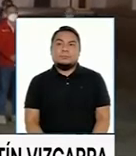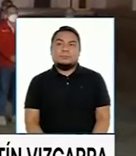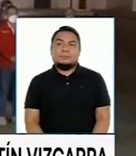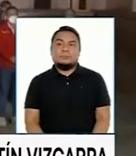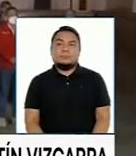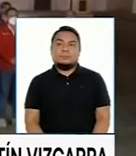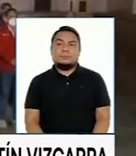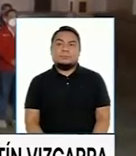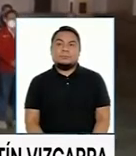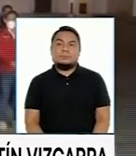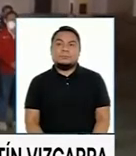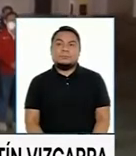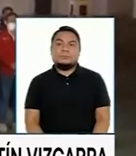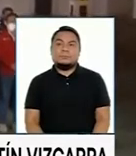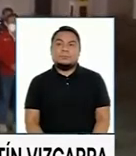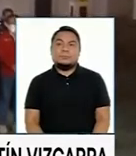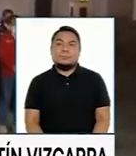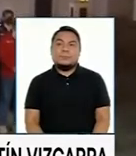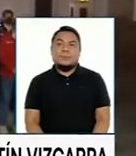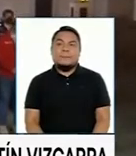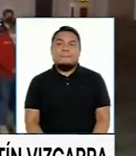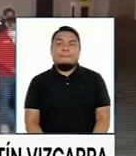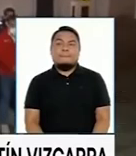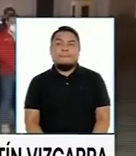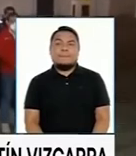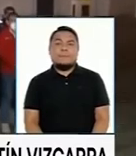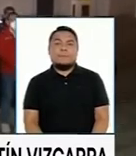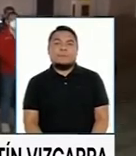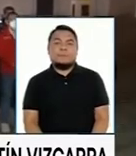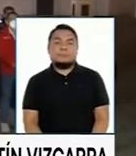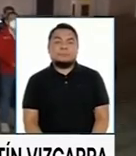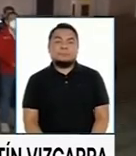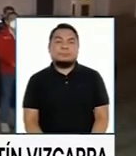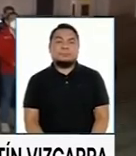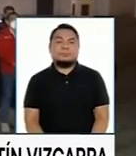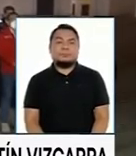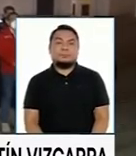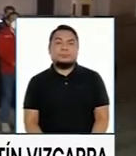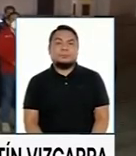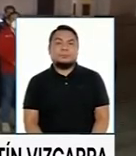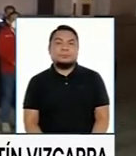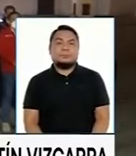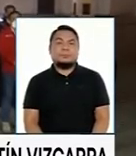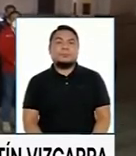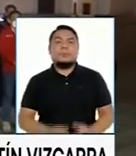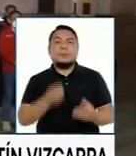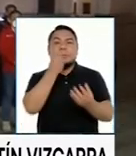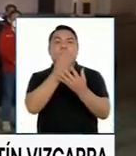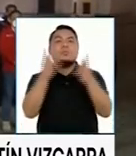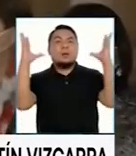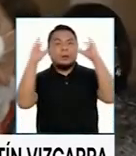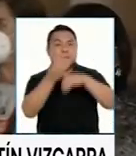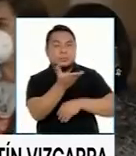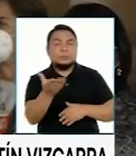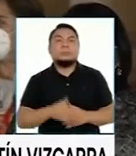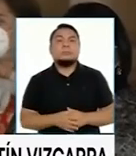teniendo en cuenta que incluso hemos tenido un presidente procesado durante 4 años, hoy esa persona, Mauricio Macri, sigue procesada y todavía